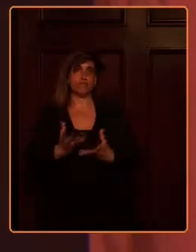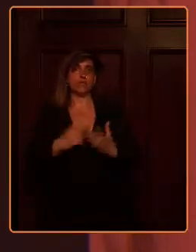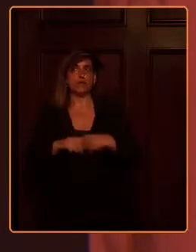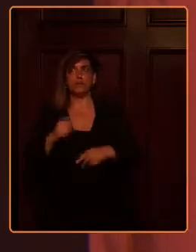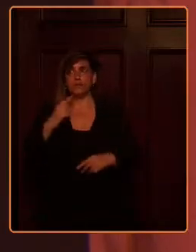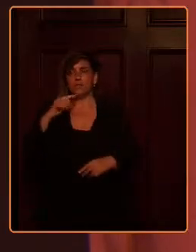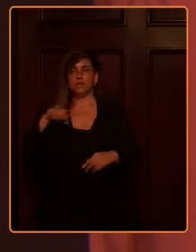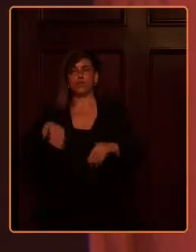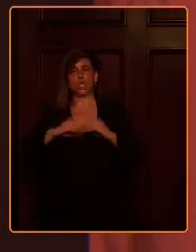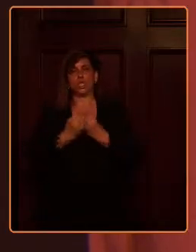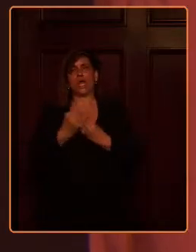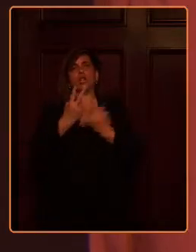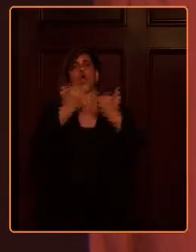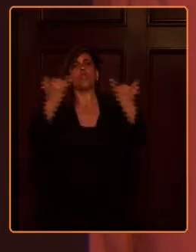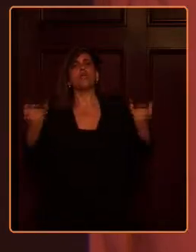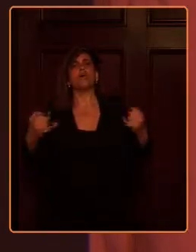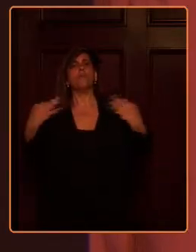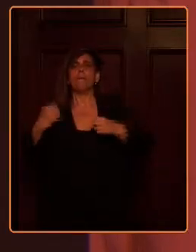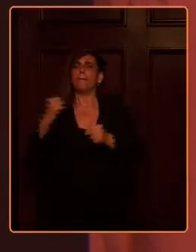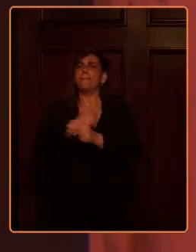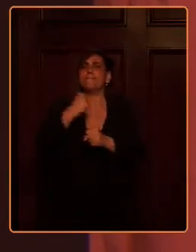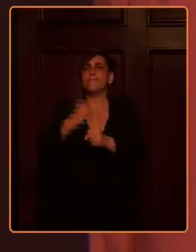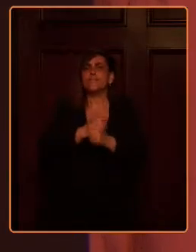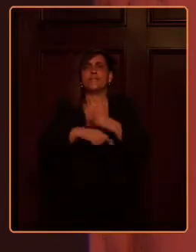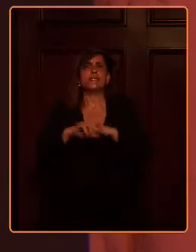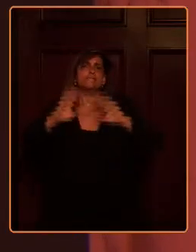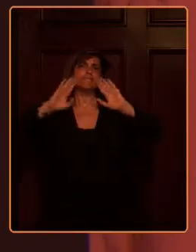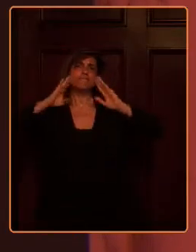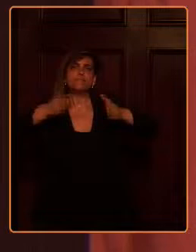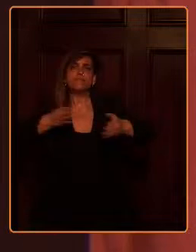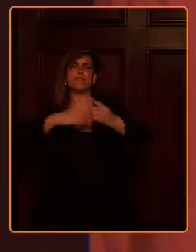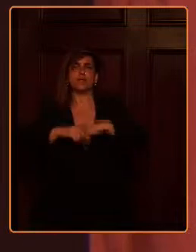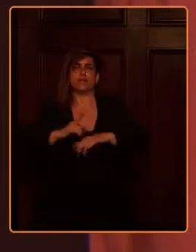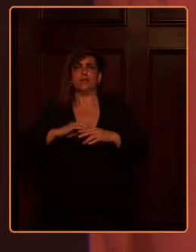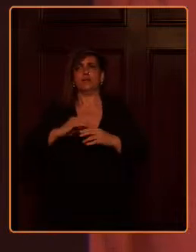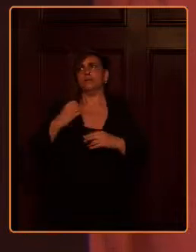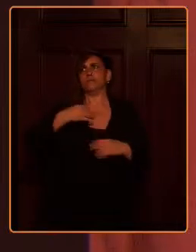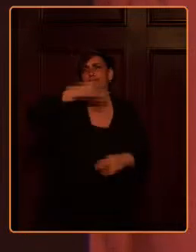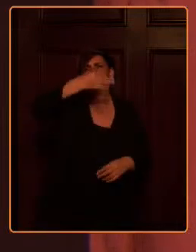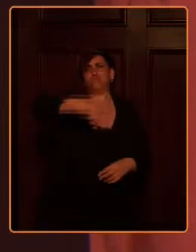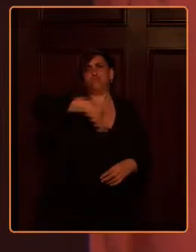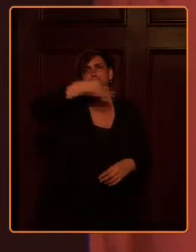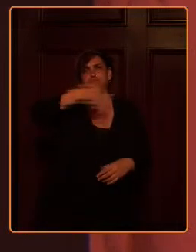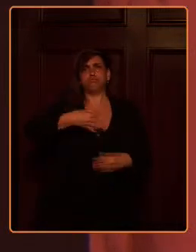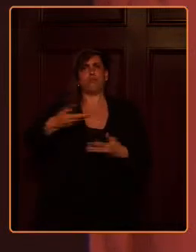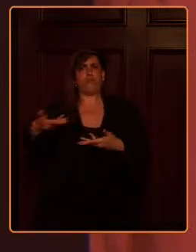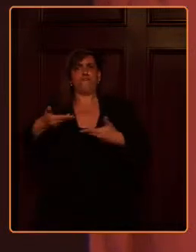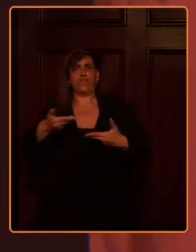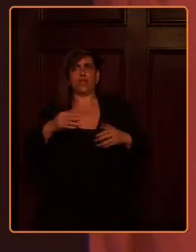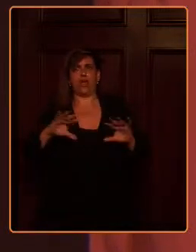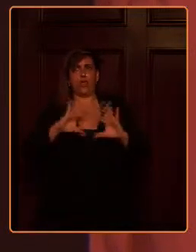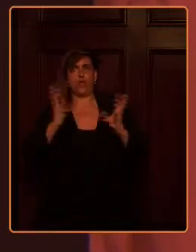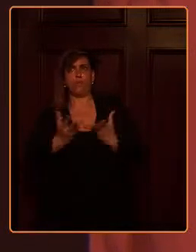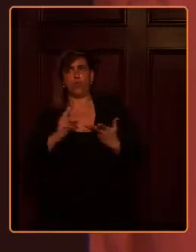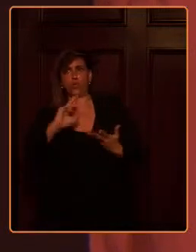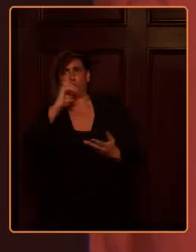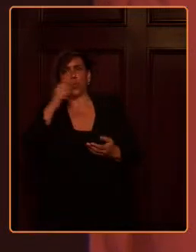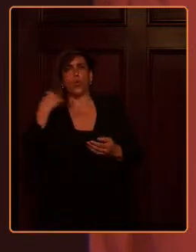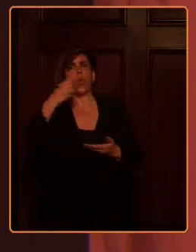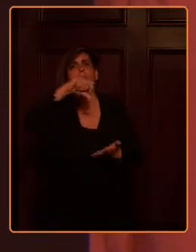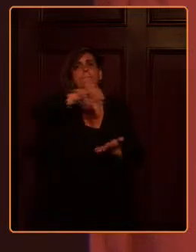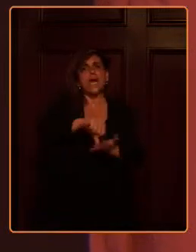en estas 48 horas, vamos a estar apreciando las ponencias de invitados de Uruguay y del mundo, de países